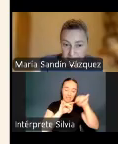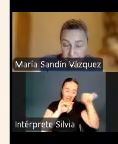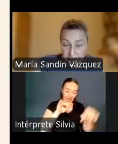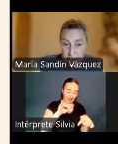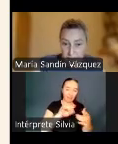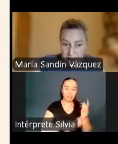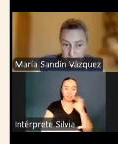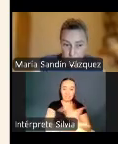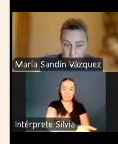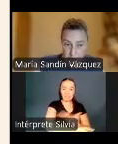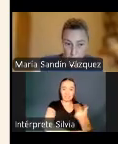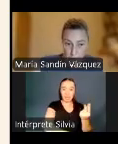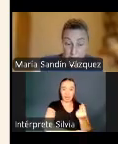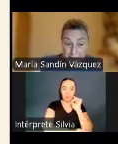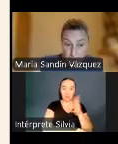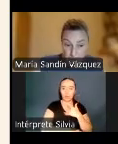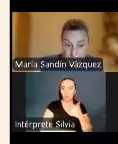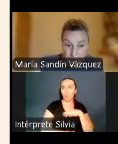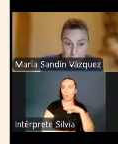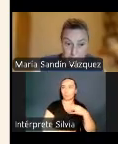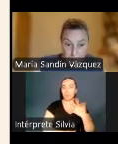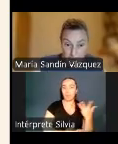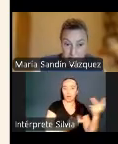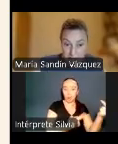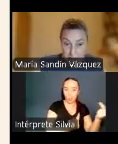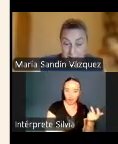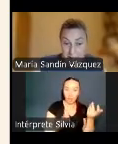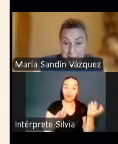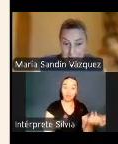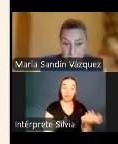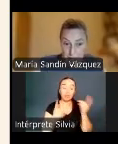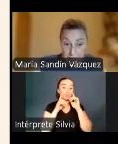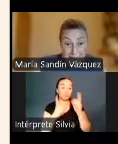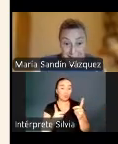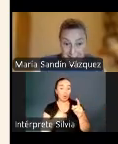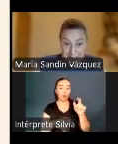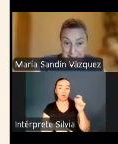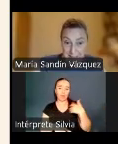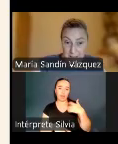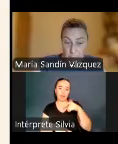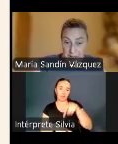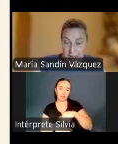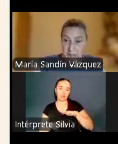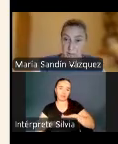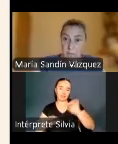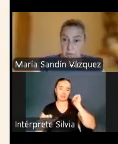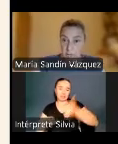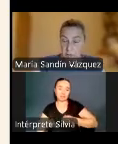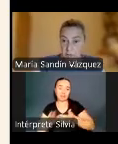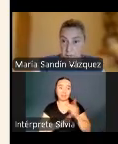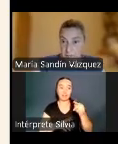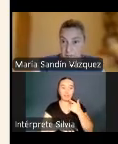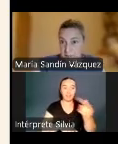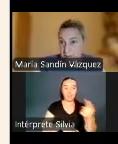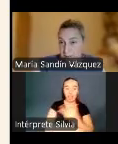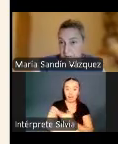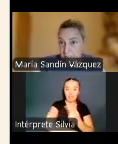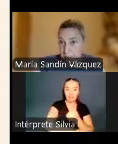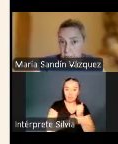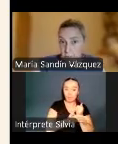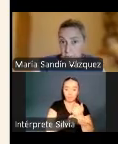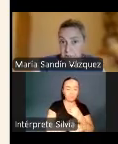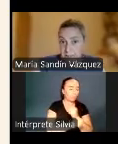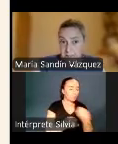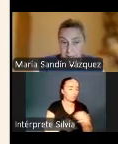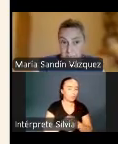sangre es como quitarles parte de su espíritu. Entonces, excepto a las que llevaban aquí ya tiempo, las analíticas y las pruebas eran imposibles. Es decir,